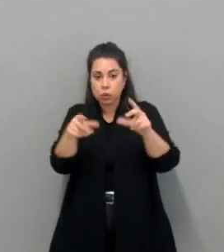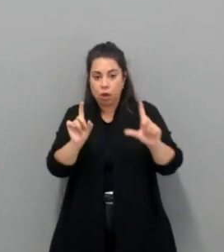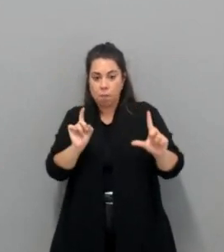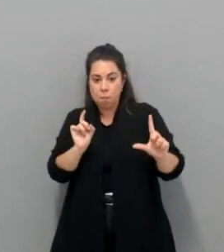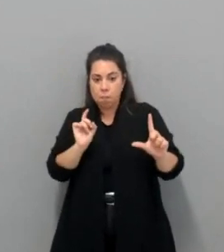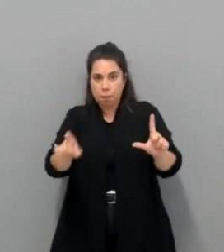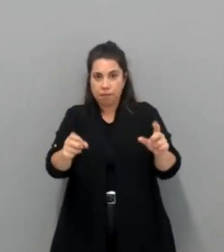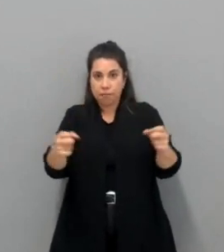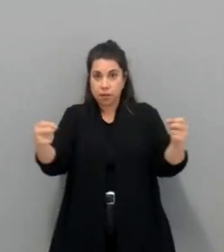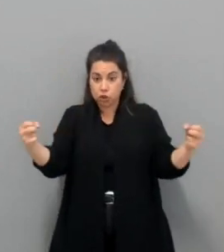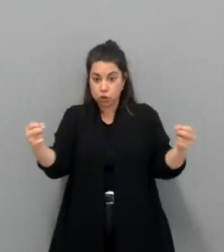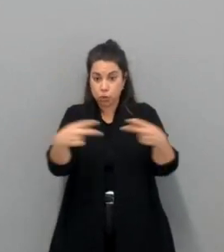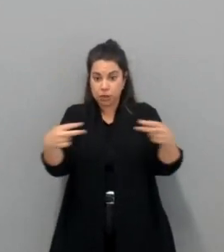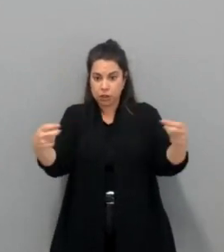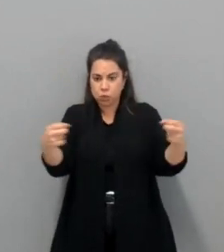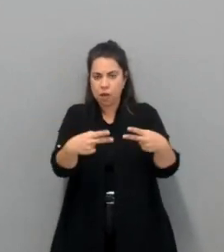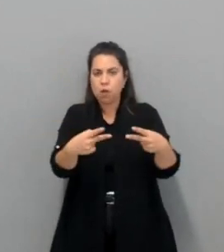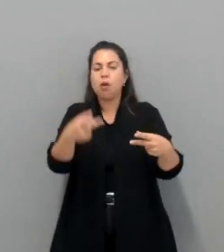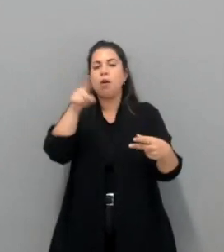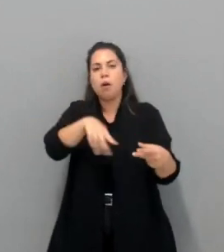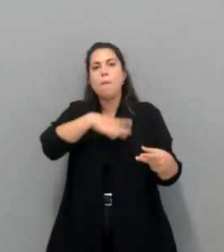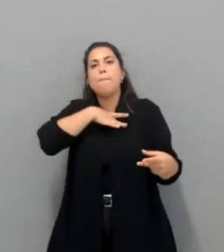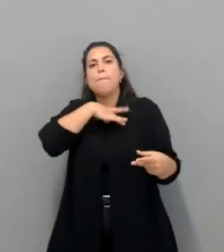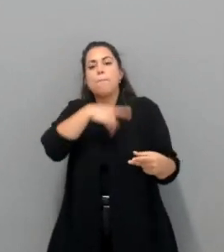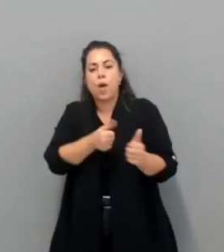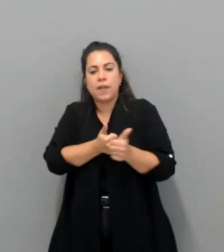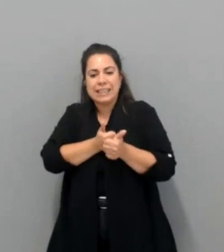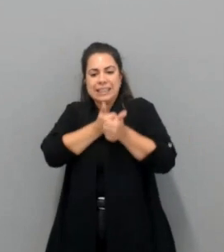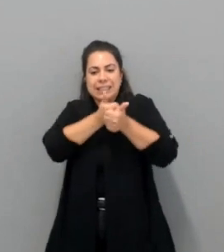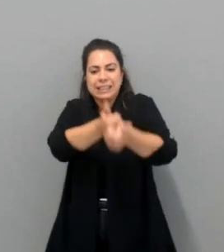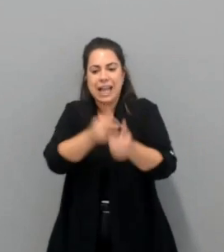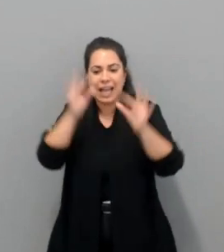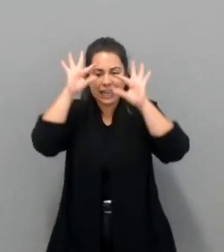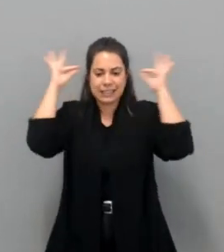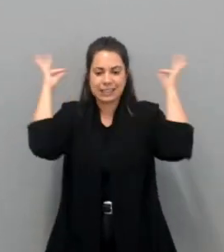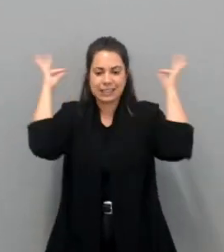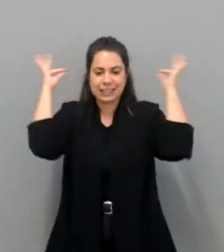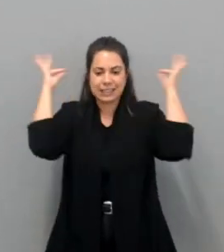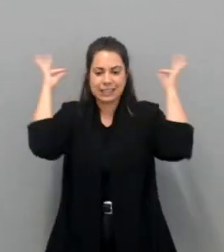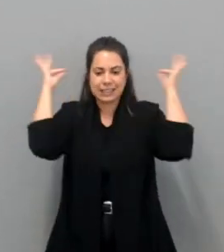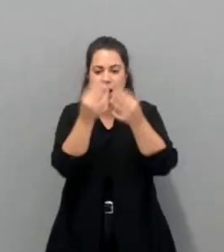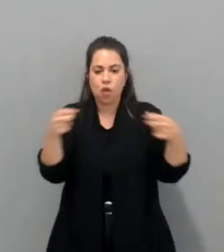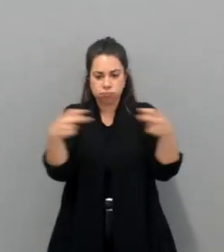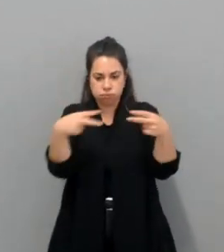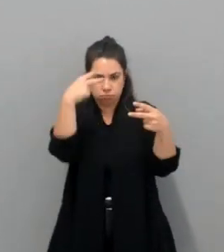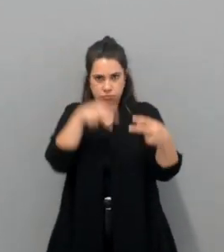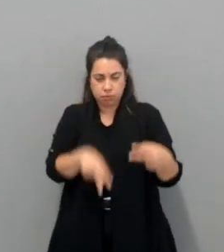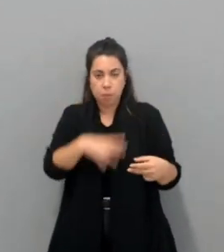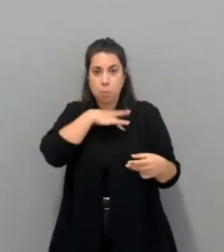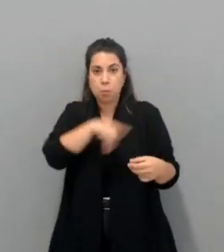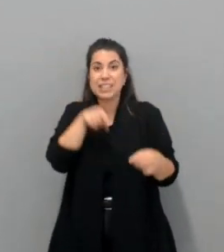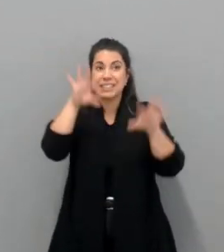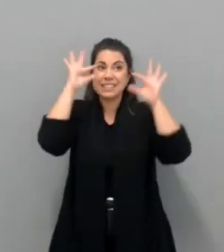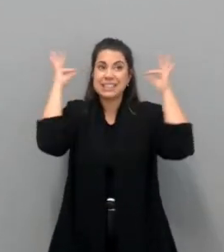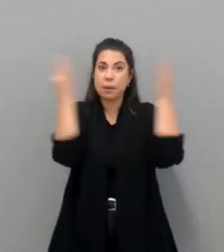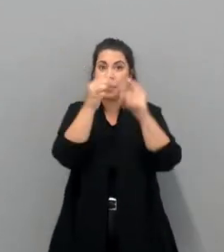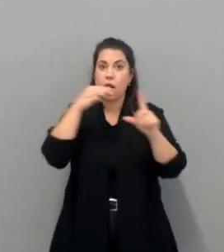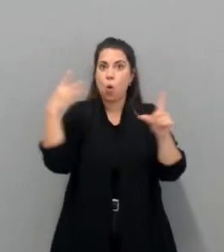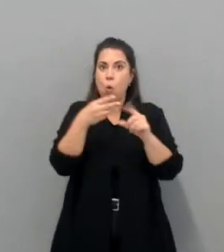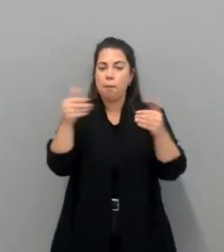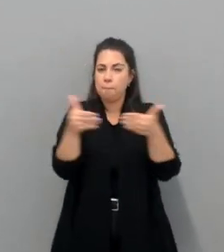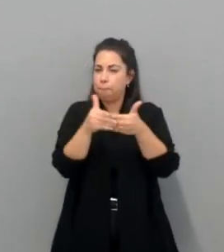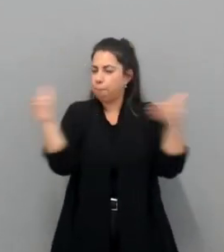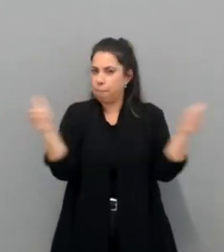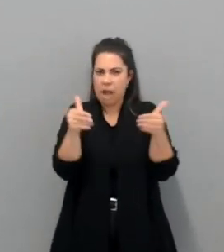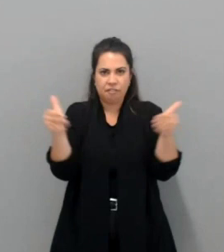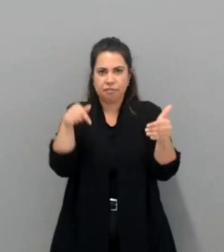dais a mostrar subtitulados, también podéis seguir el seminario web por esta vía. Un seminario web que da el pistoletazo de salida